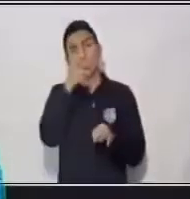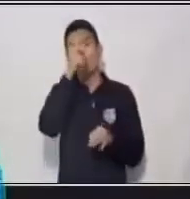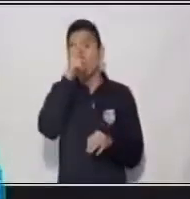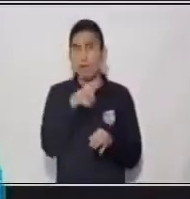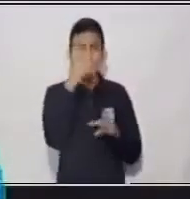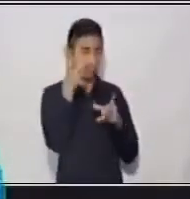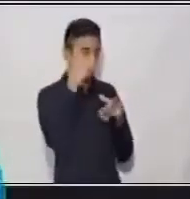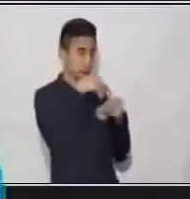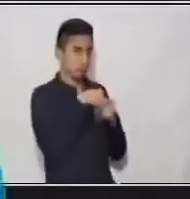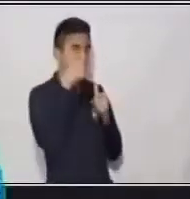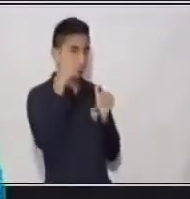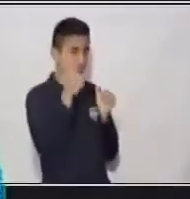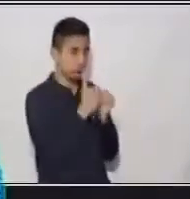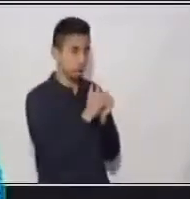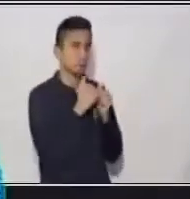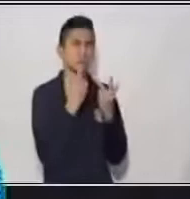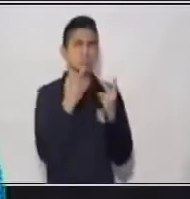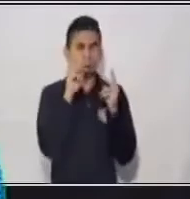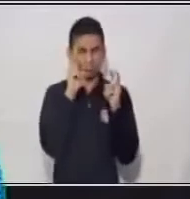que es el